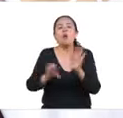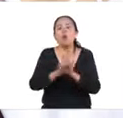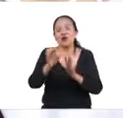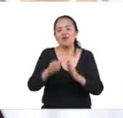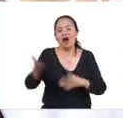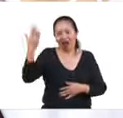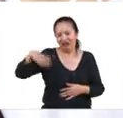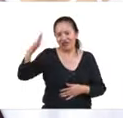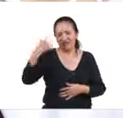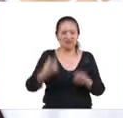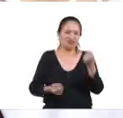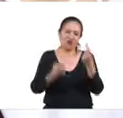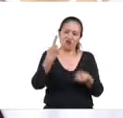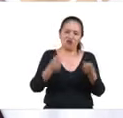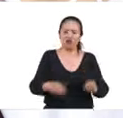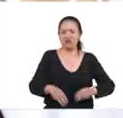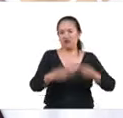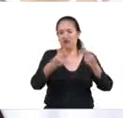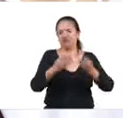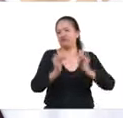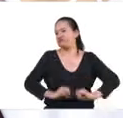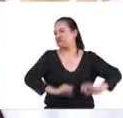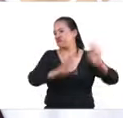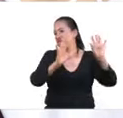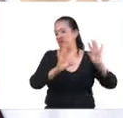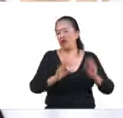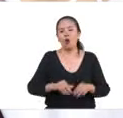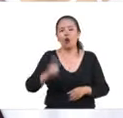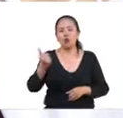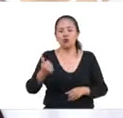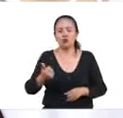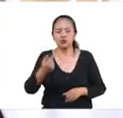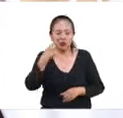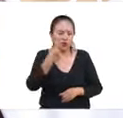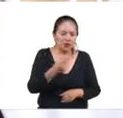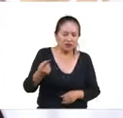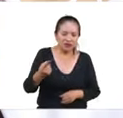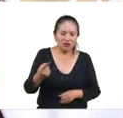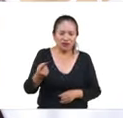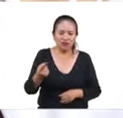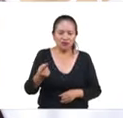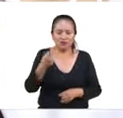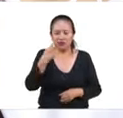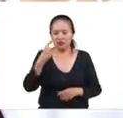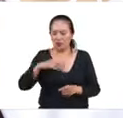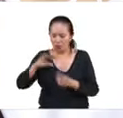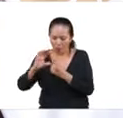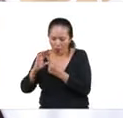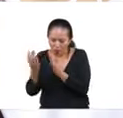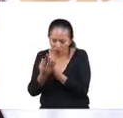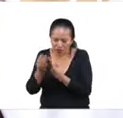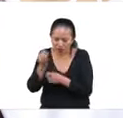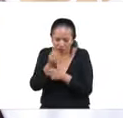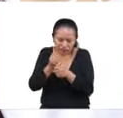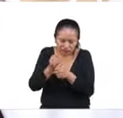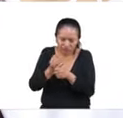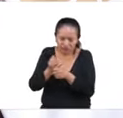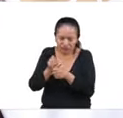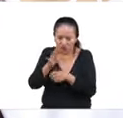muchos años sin hacer la intervención, en otros no tanto, pero entonces lo que se decidió hacer es, en vez de que un comité decidiera quién se le